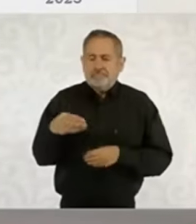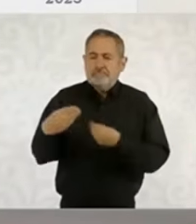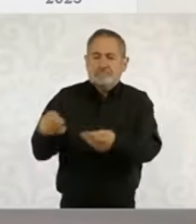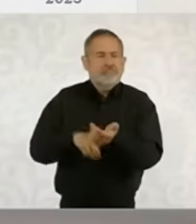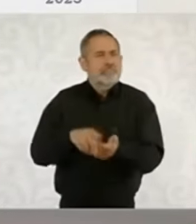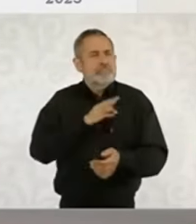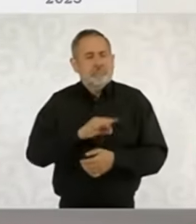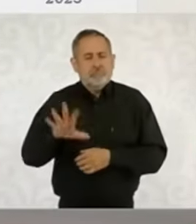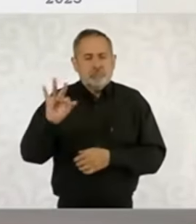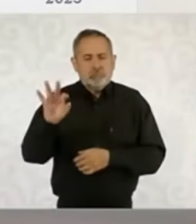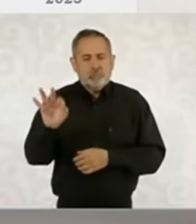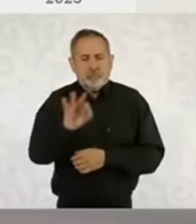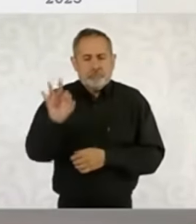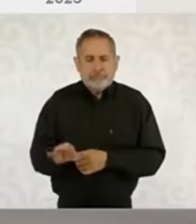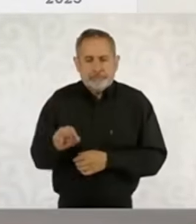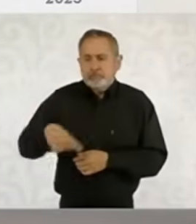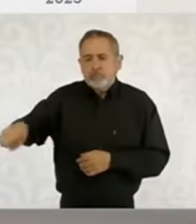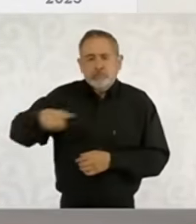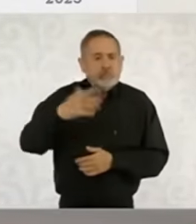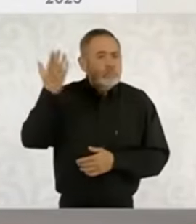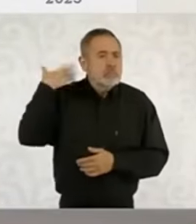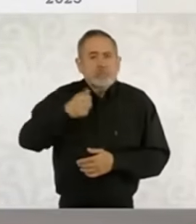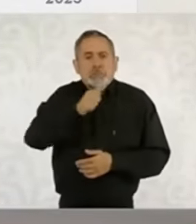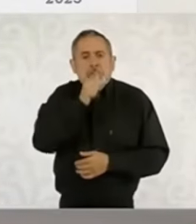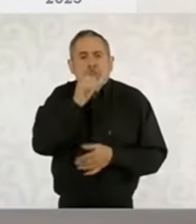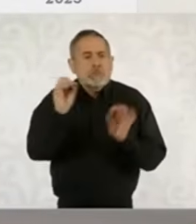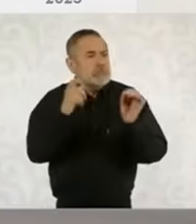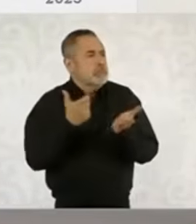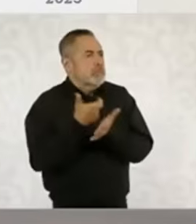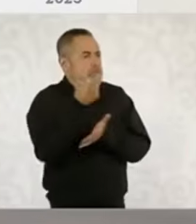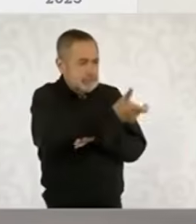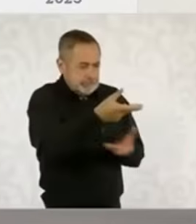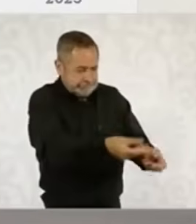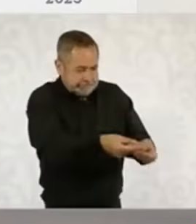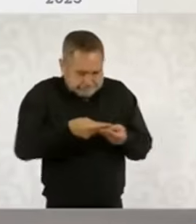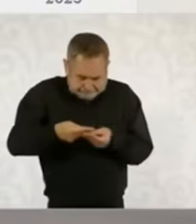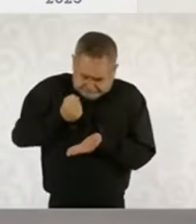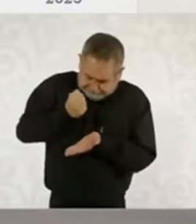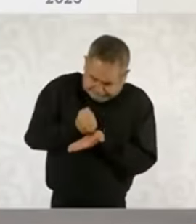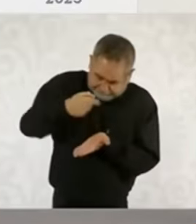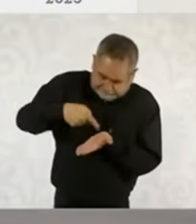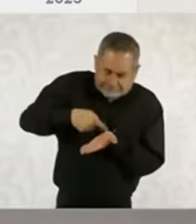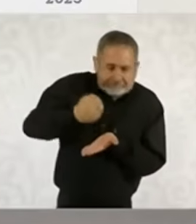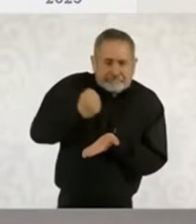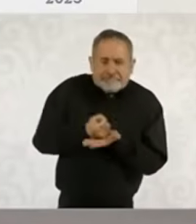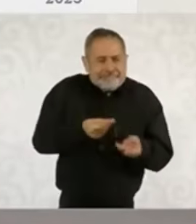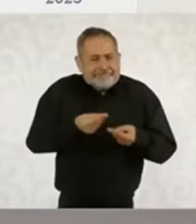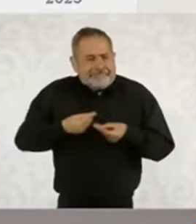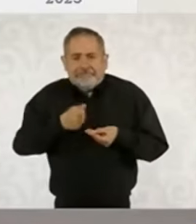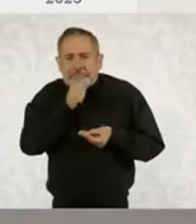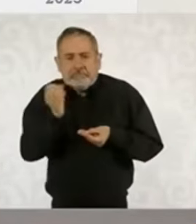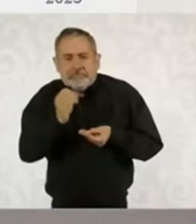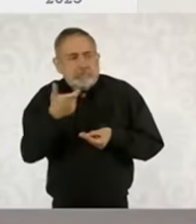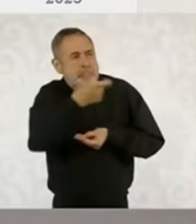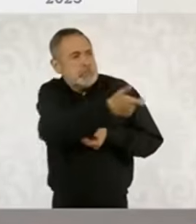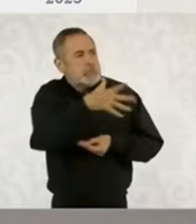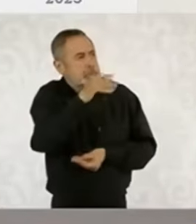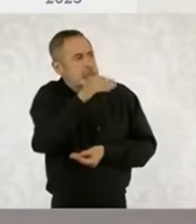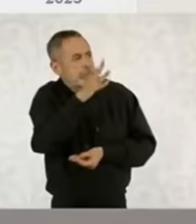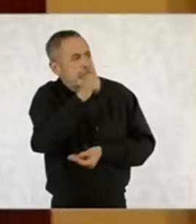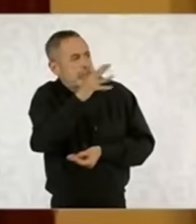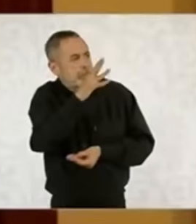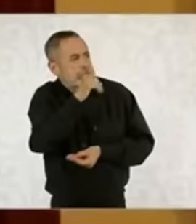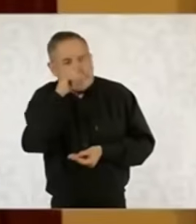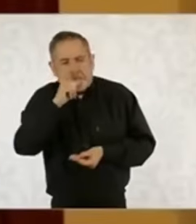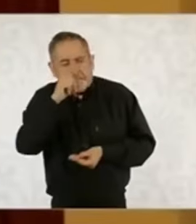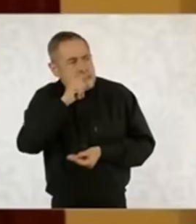representan el 40% de la meta de este año. Entonces, esto sería en cuanto a la cancelación gratuita